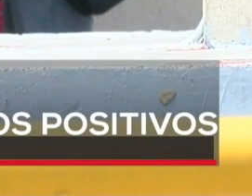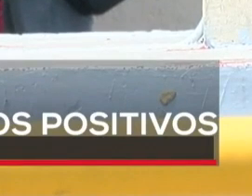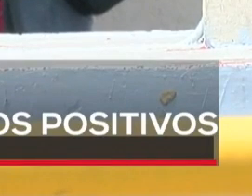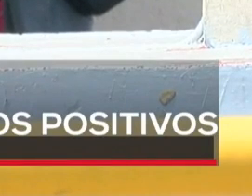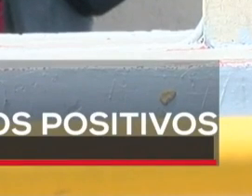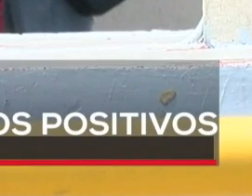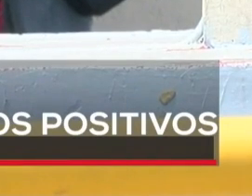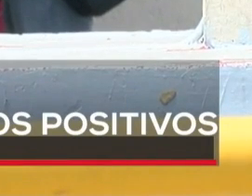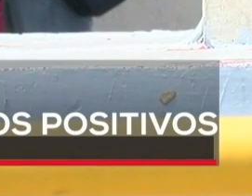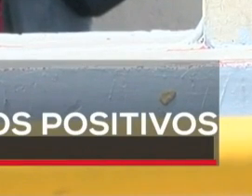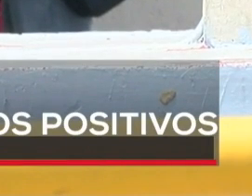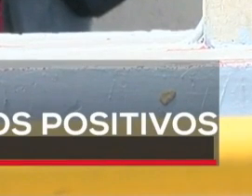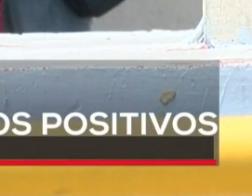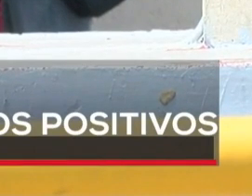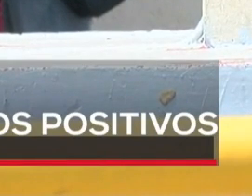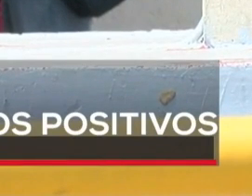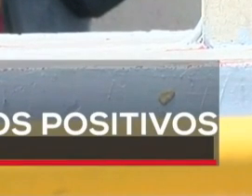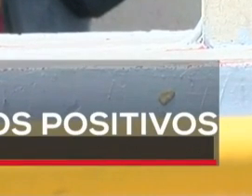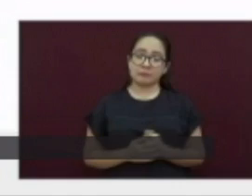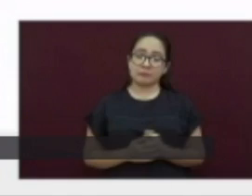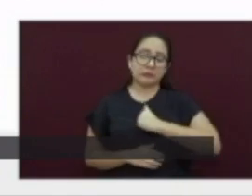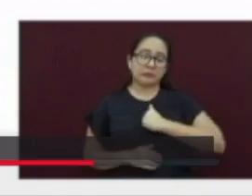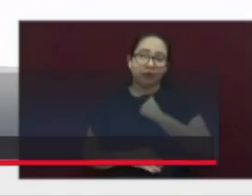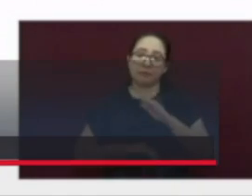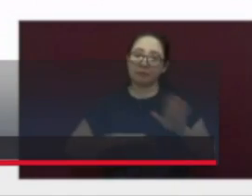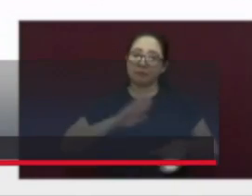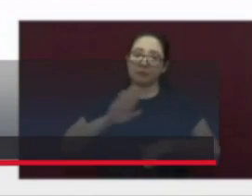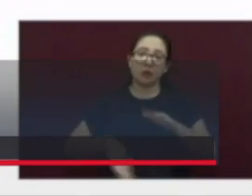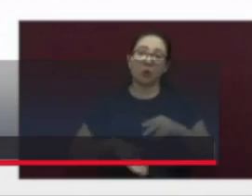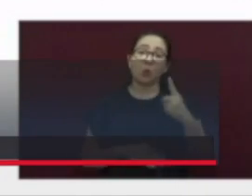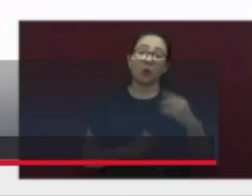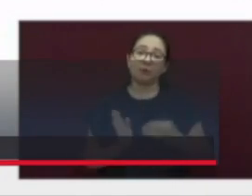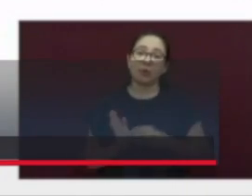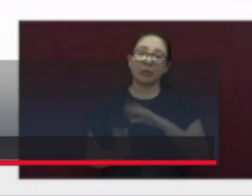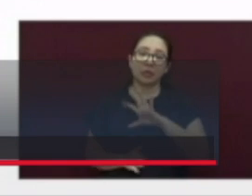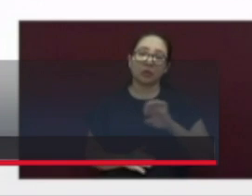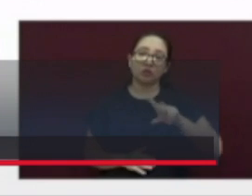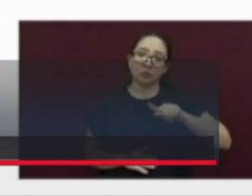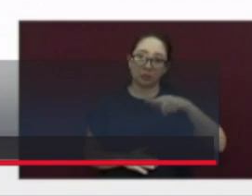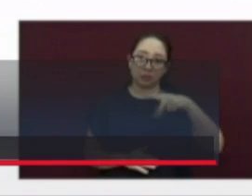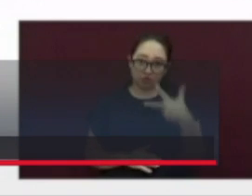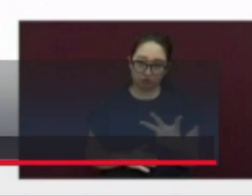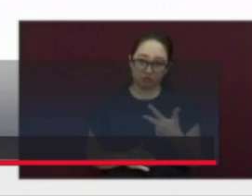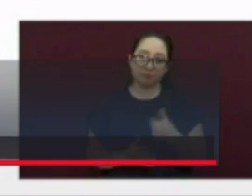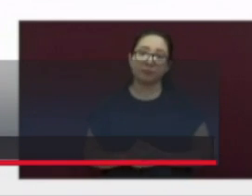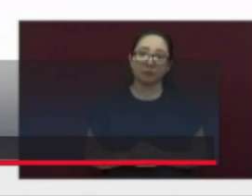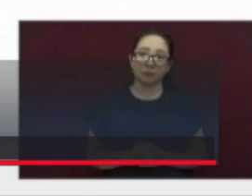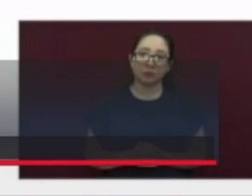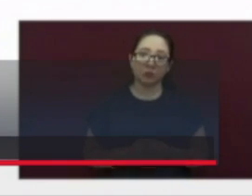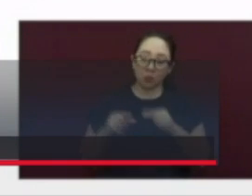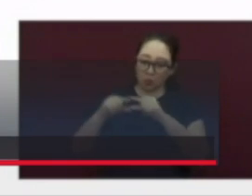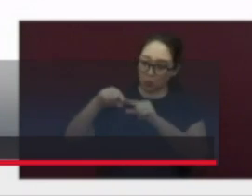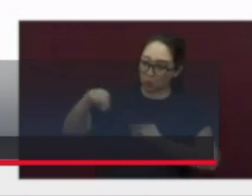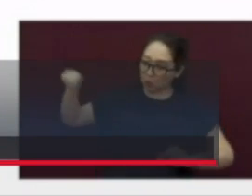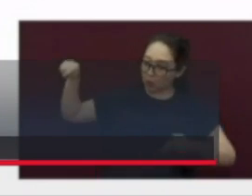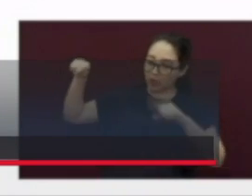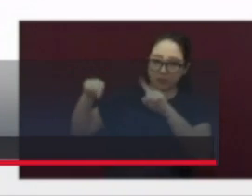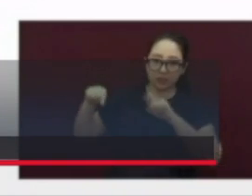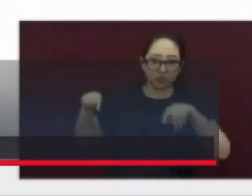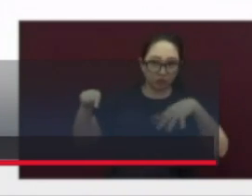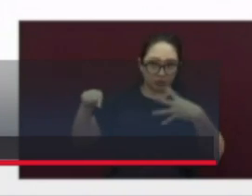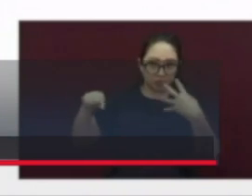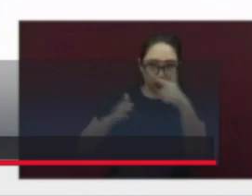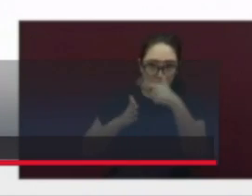6.351 veracruzanos que vencieron al coronavirus. Han fallecido 1.578 en 114 municipios del